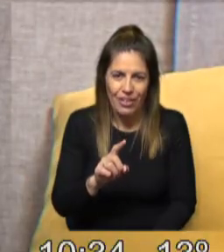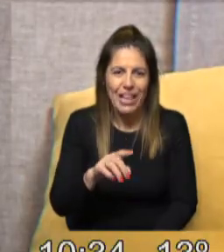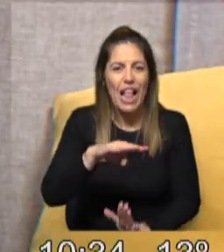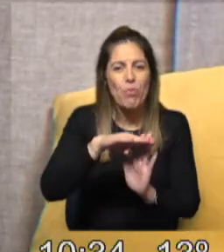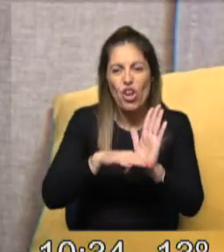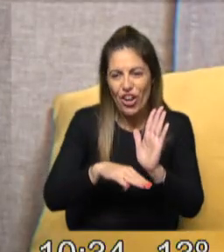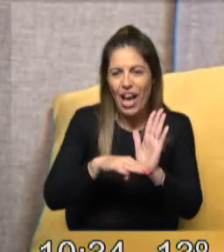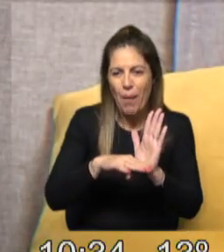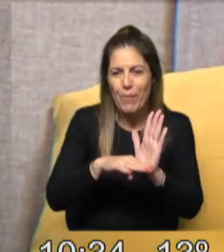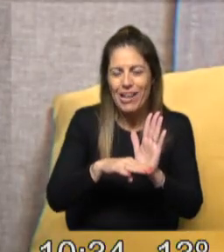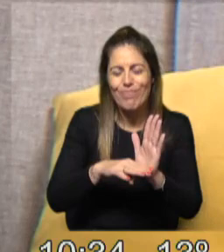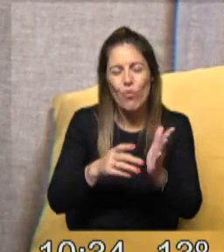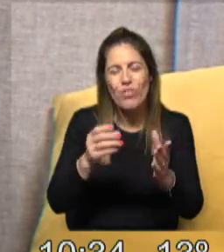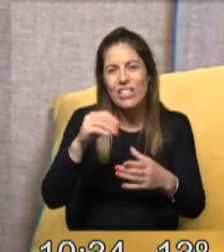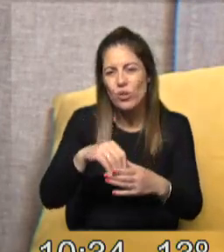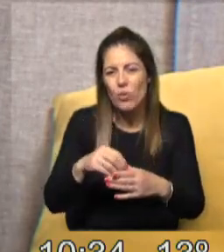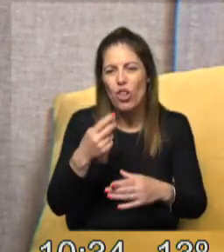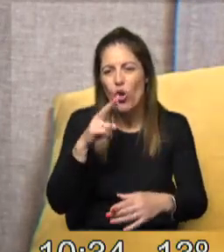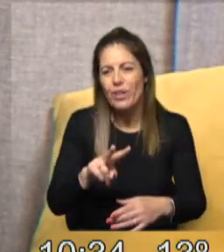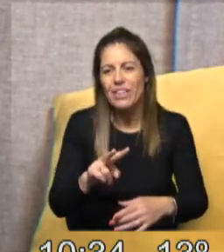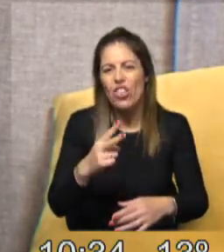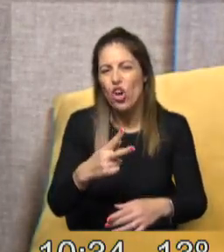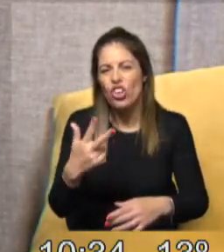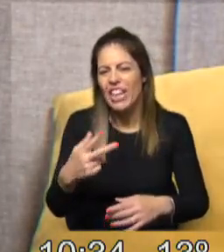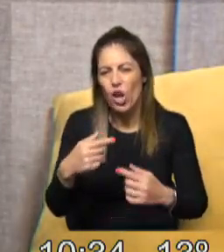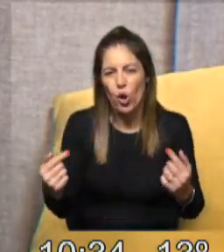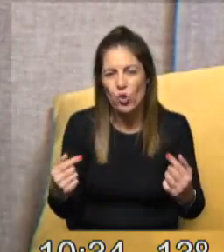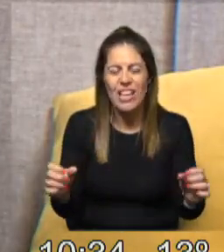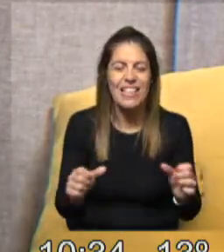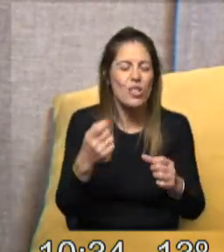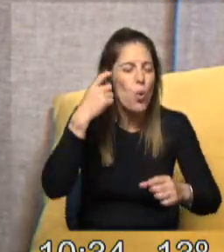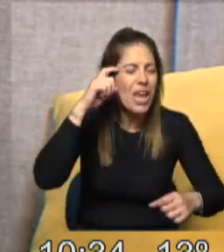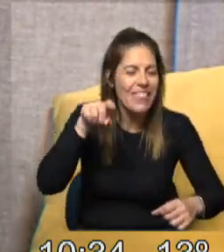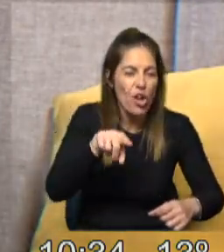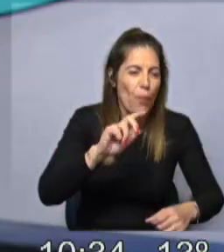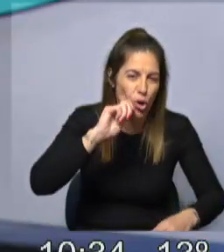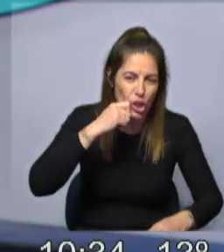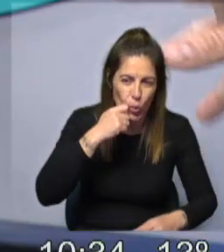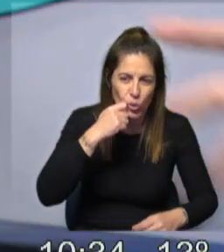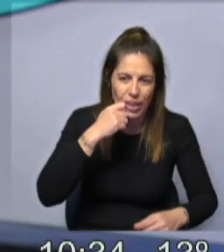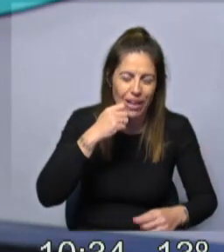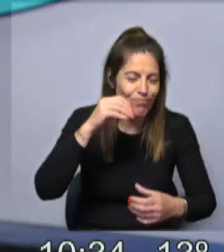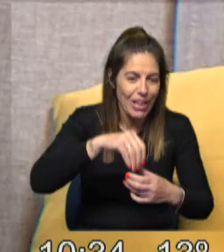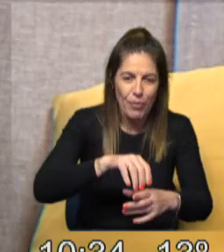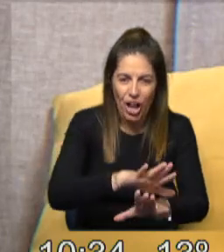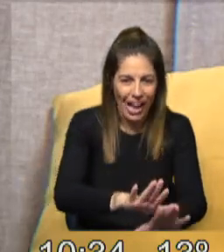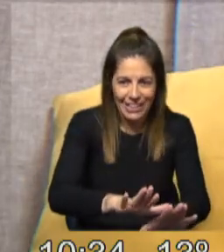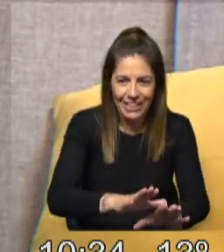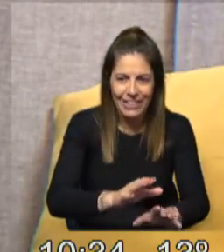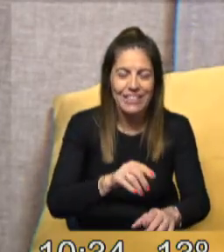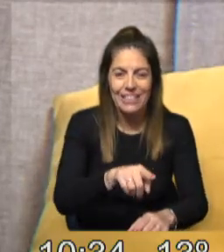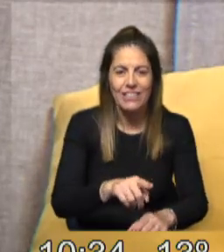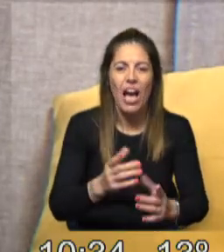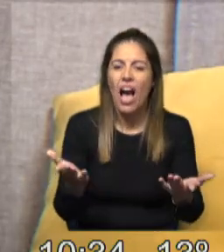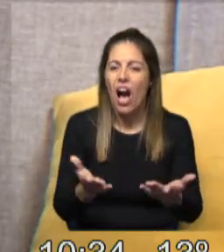es muy intuitivo, porque una vez que viste dos o tres cosas, ya se hace una idea de lo que te gusta. Encajón ahí. Y te manda todo para ahí. Ahora